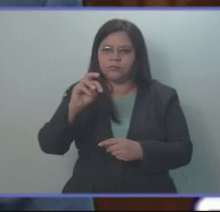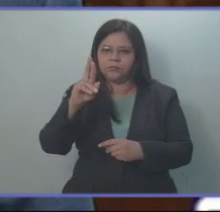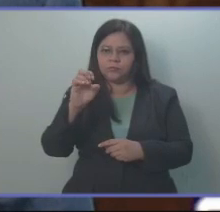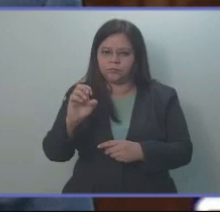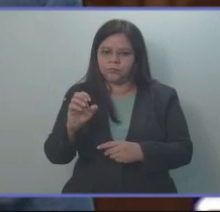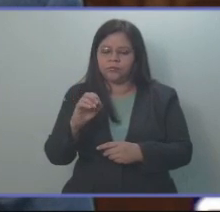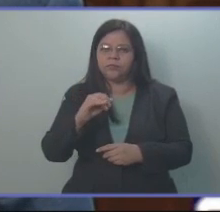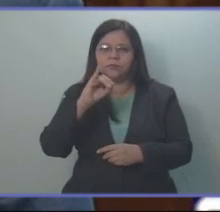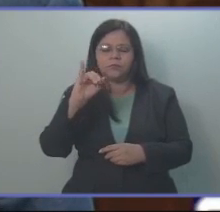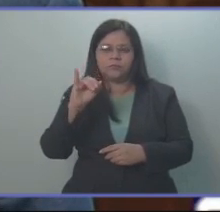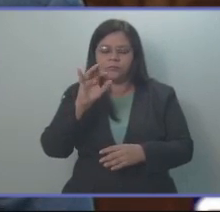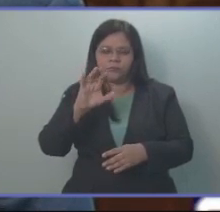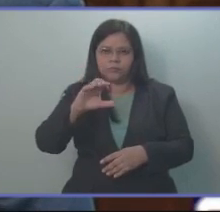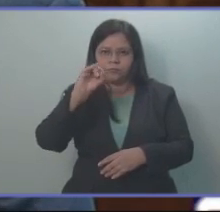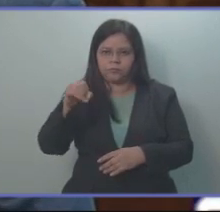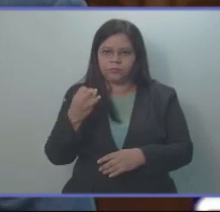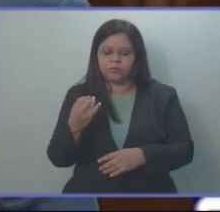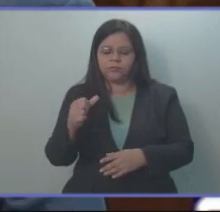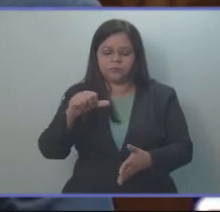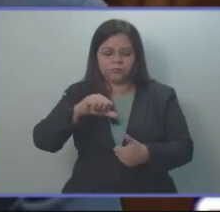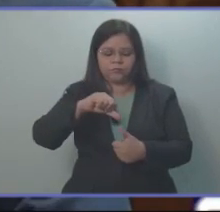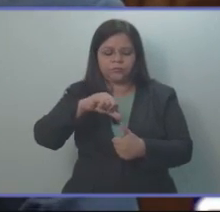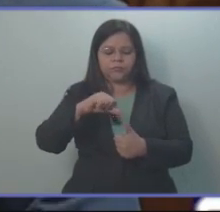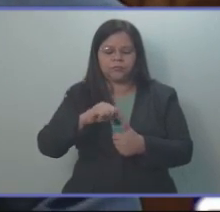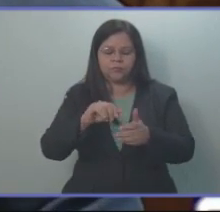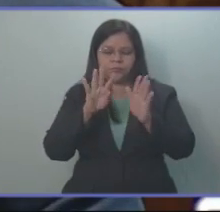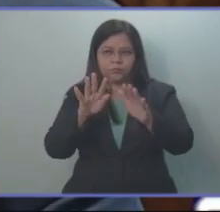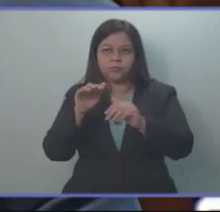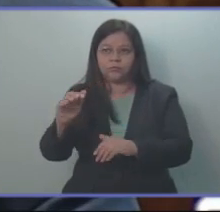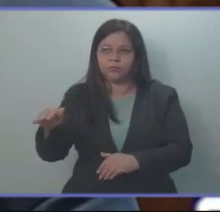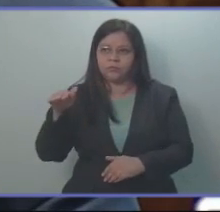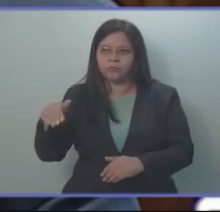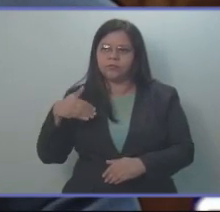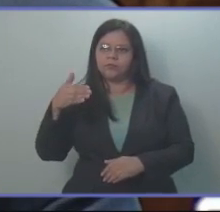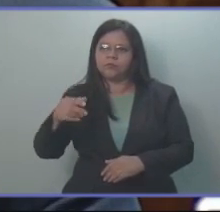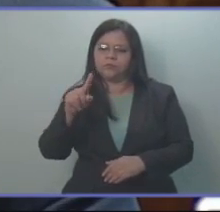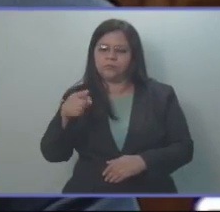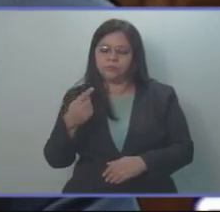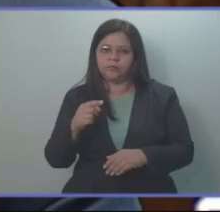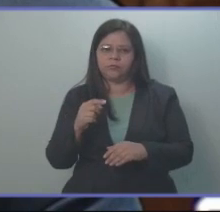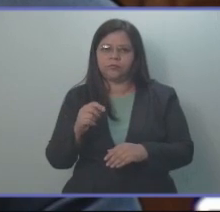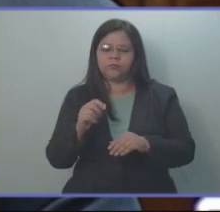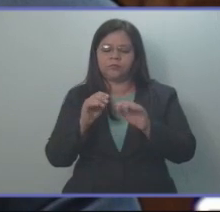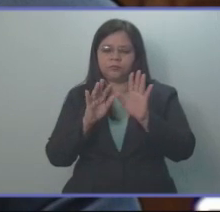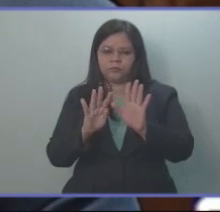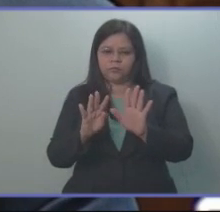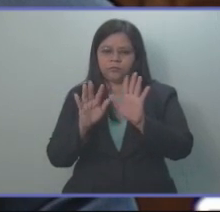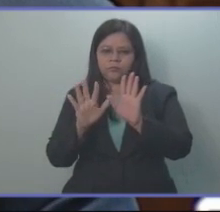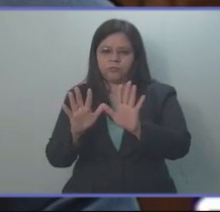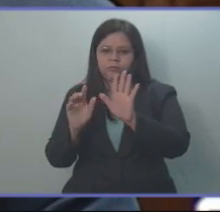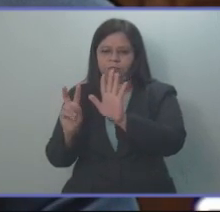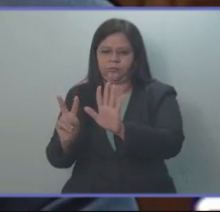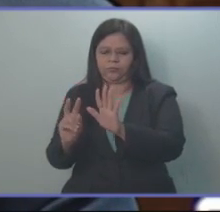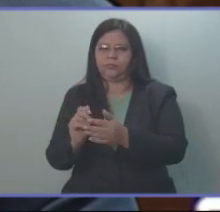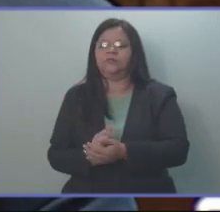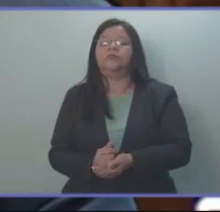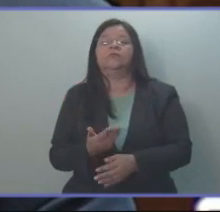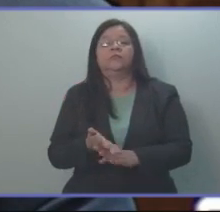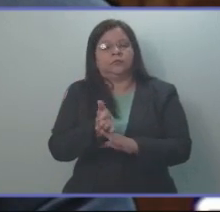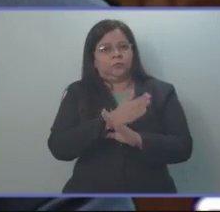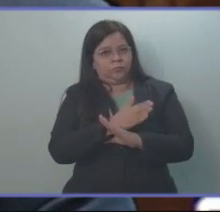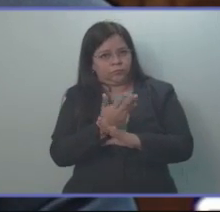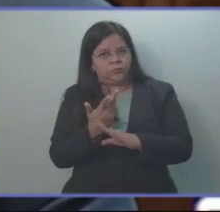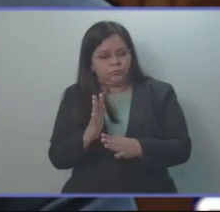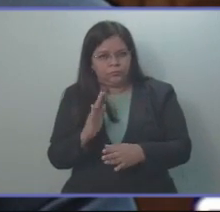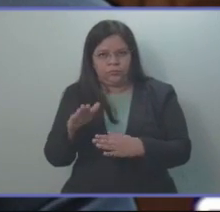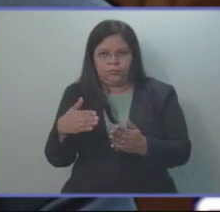Justicia Centroamericana pronunciada el 9 de marzo de 1917, que con base en lo expuesto, los mocionantes